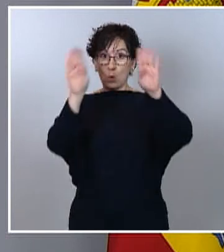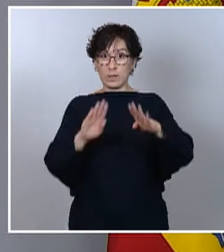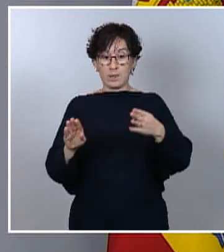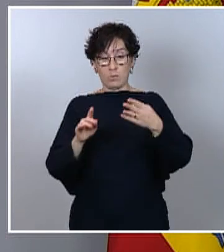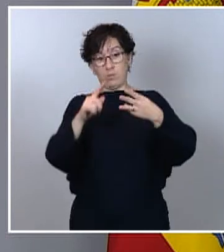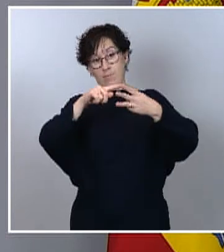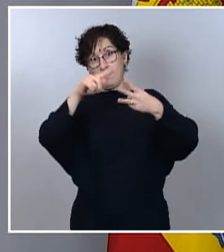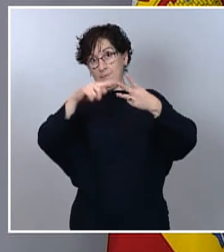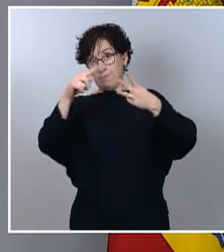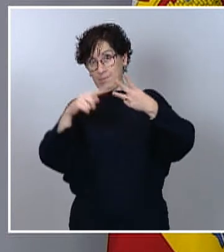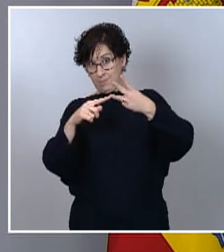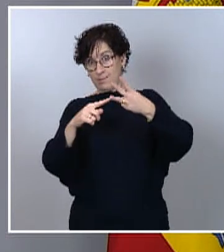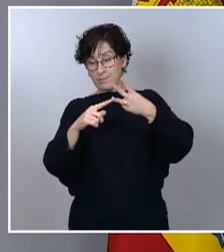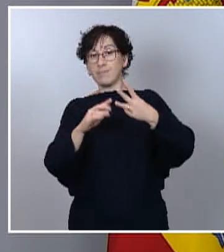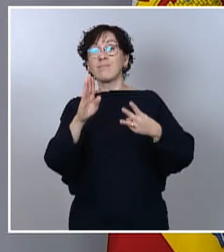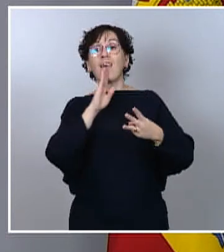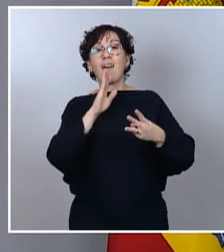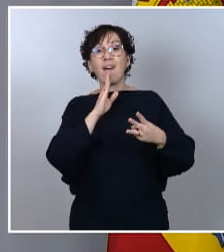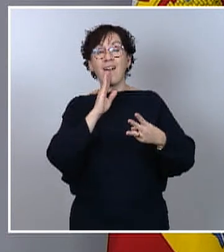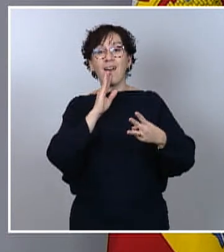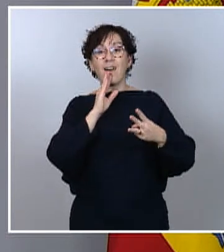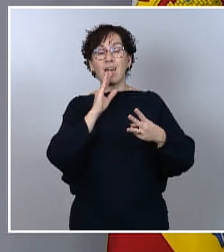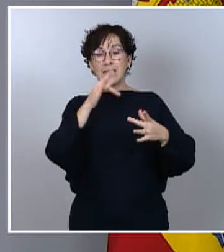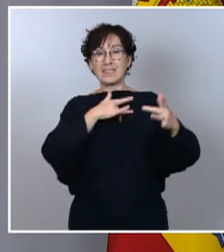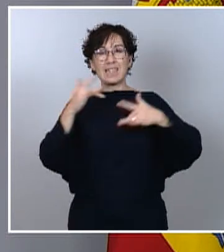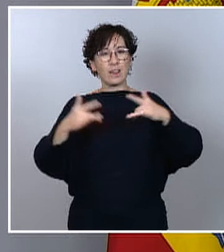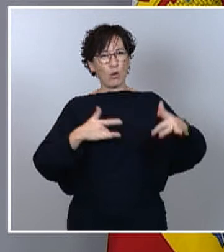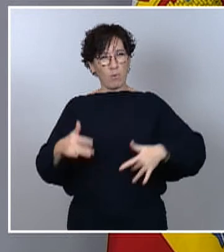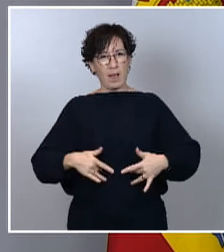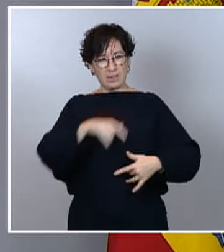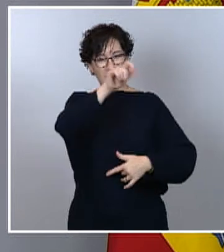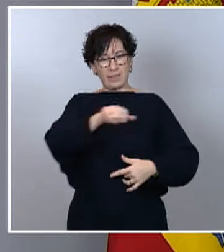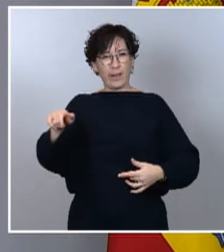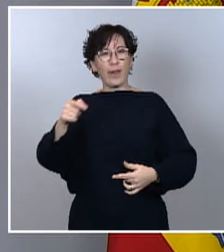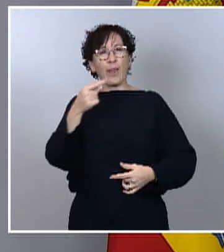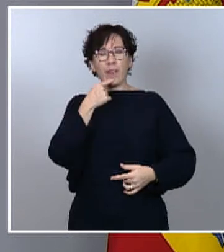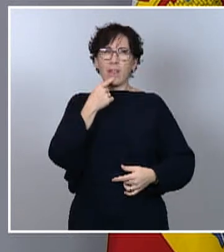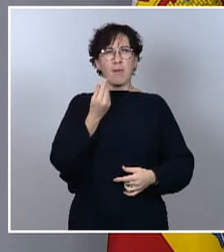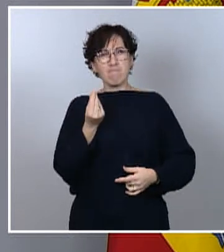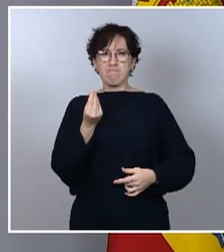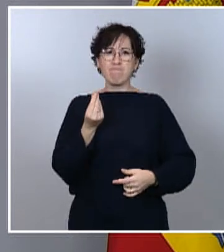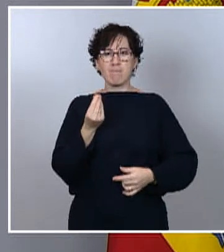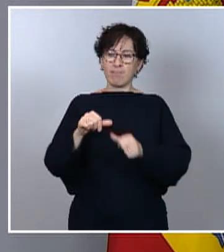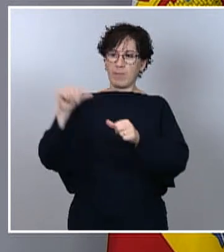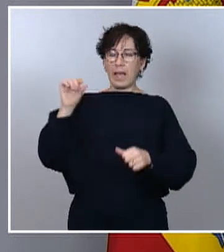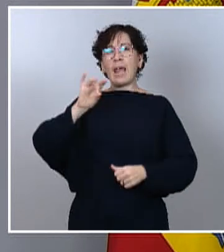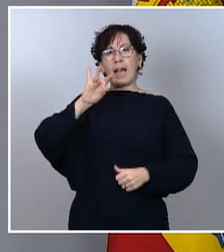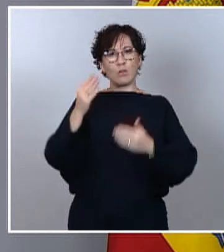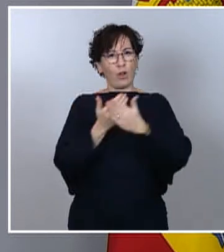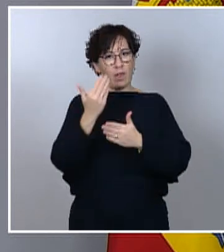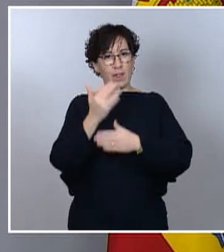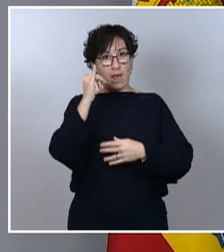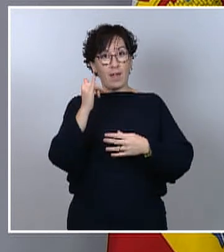que los participantes han manifestado haber sufrido en los últimos 14 días, hemos hecho una aproximación